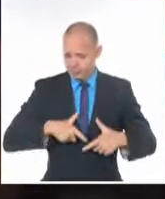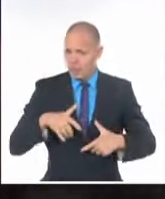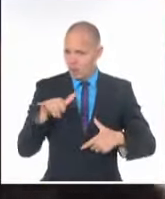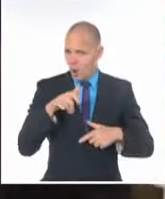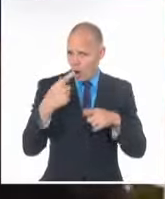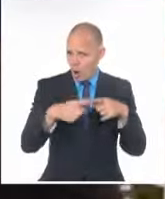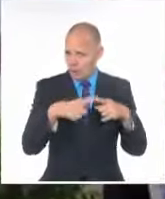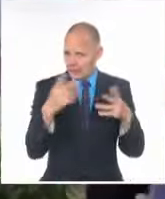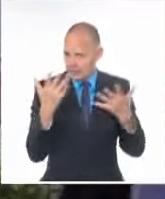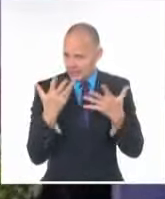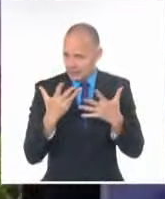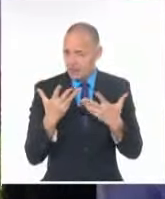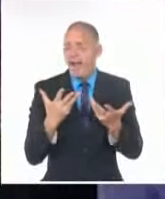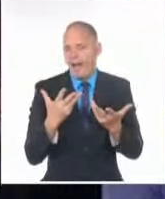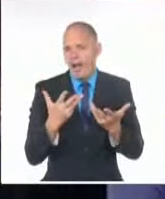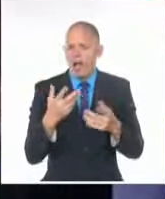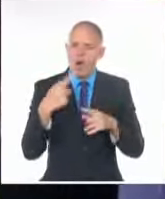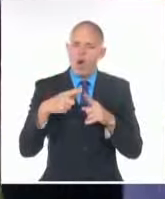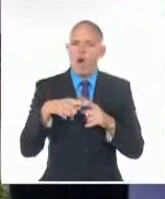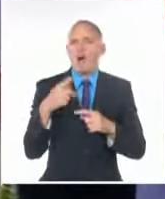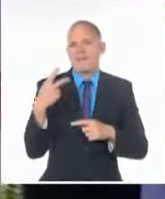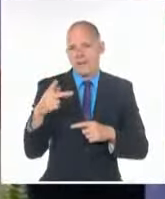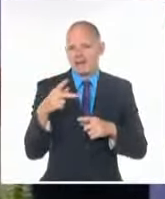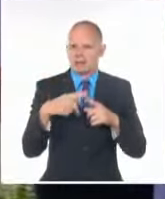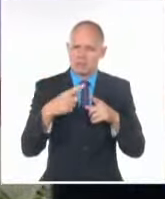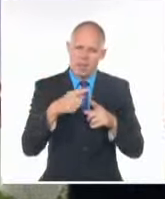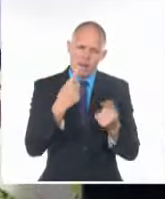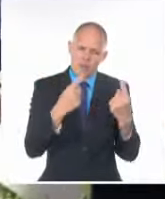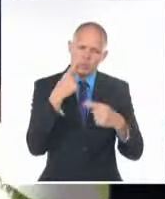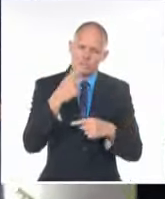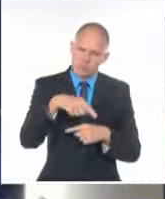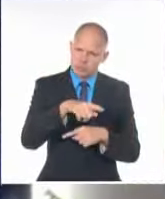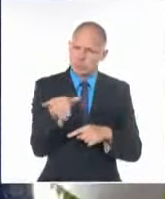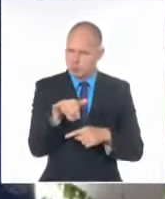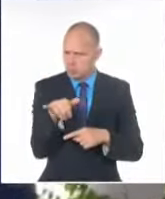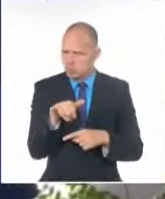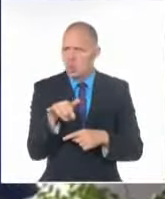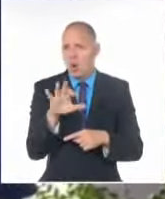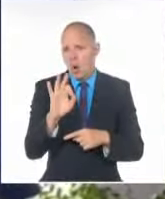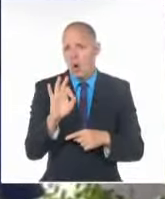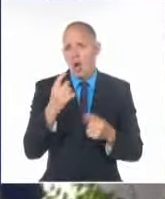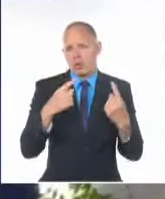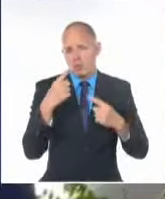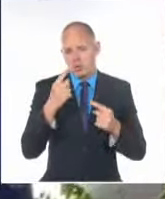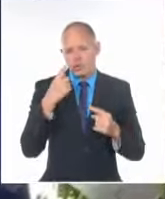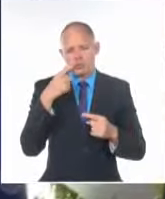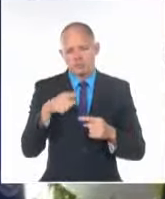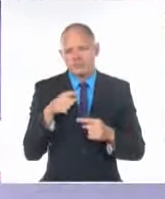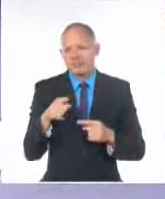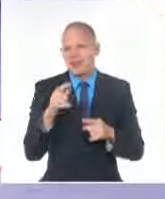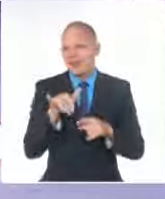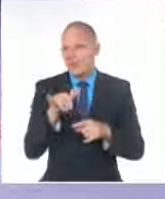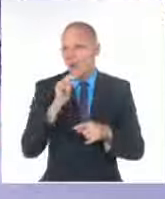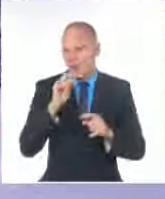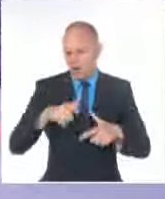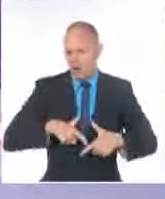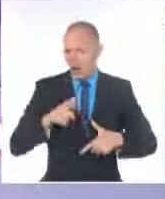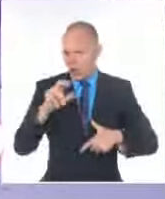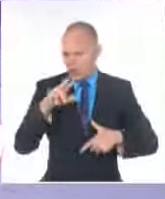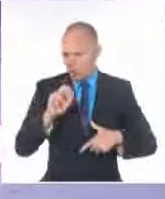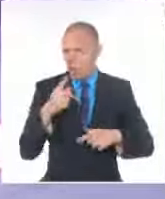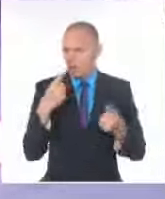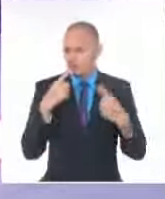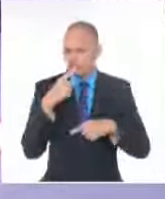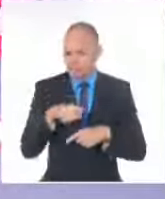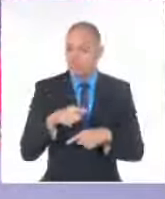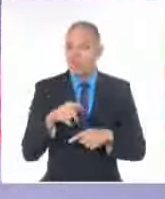República Dominicana se la adjudicaron Rogelandi Delis en los 63 y medio, así como José Daniel Forcade, quien recibió nocaut en